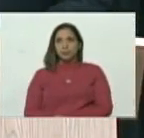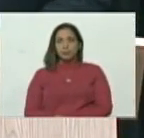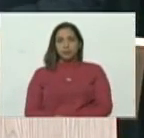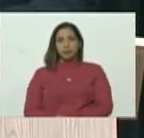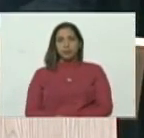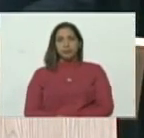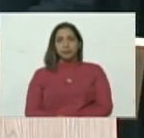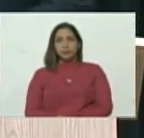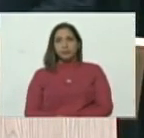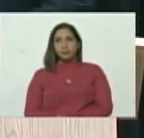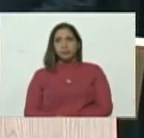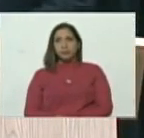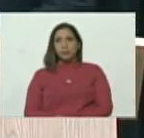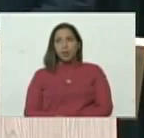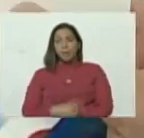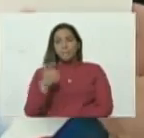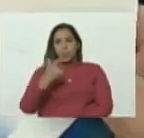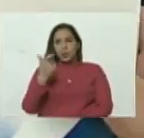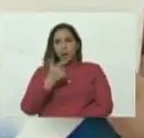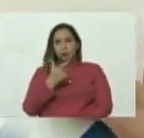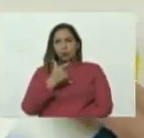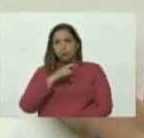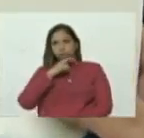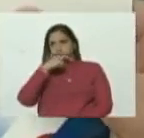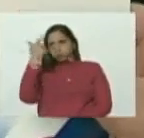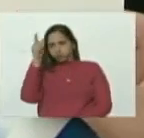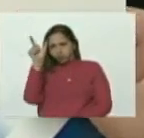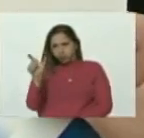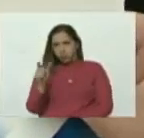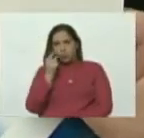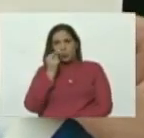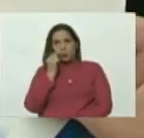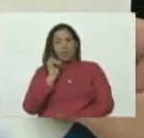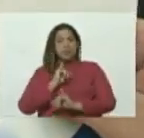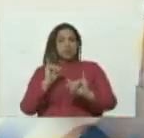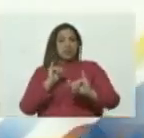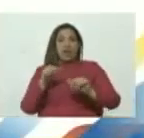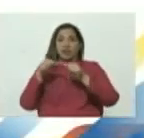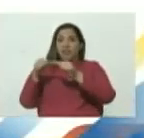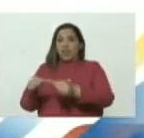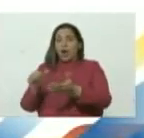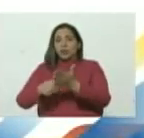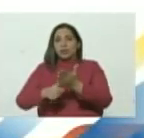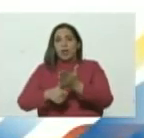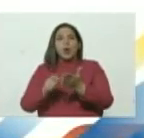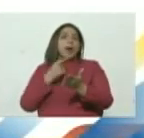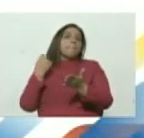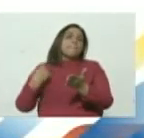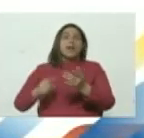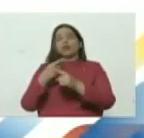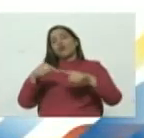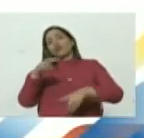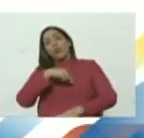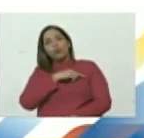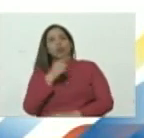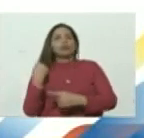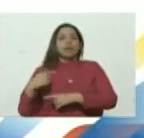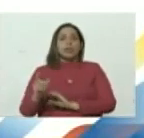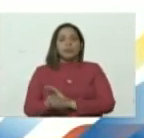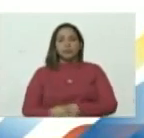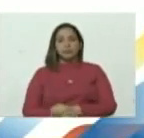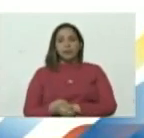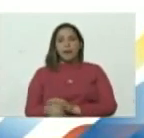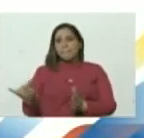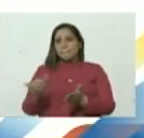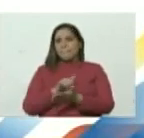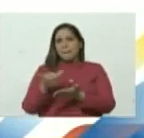Estamos buscando a este cobarde que se quedó ya sin célula, se la desmantelamos completica, que desde Miami